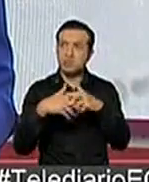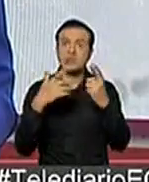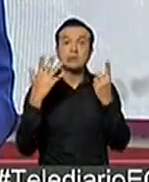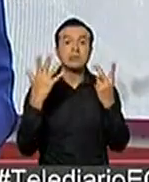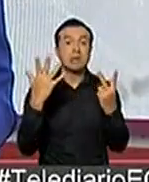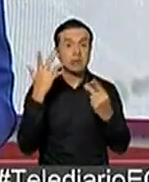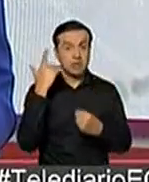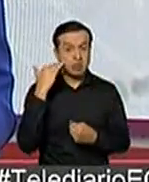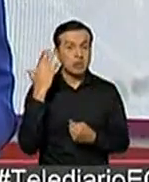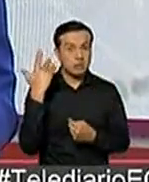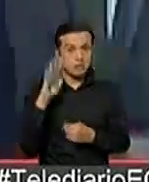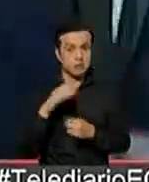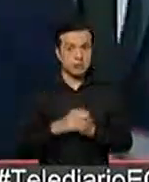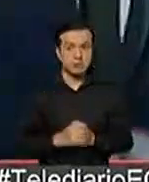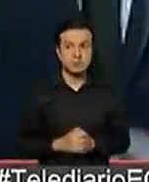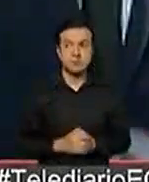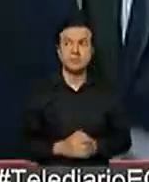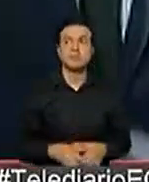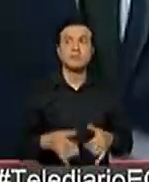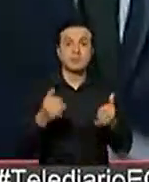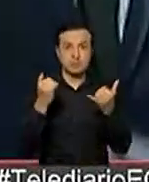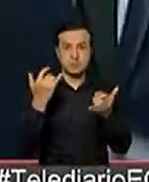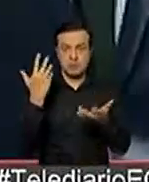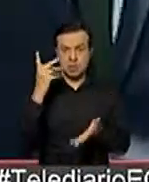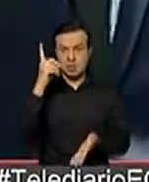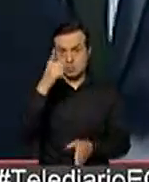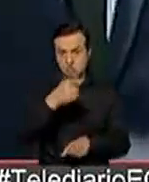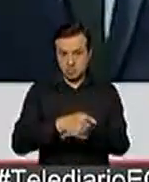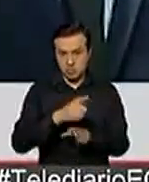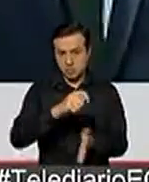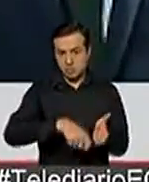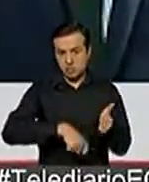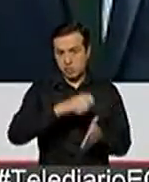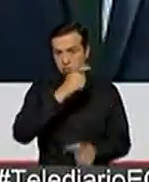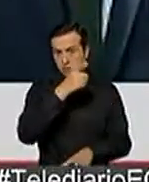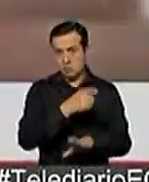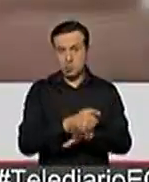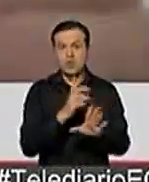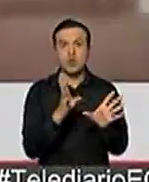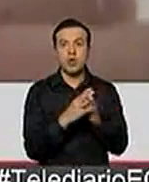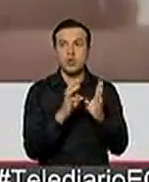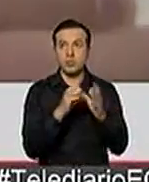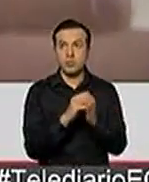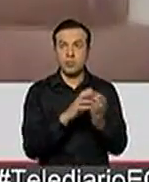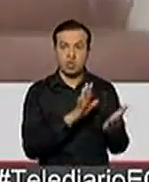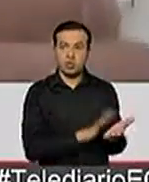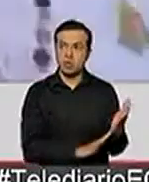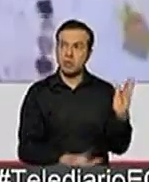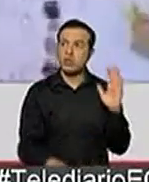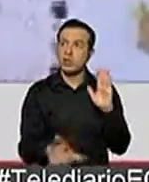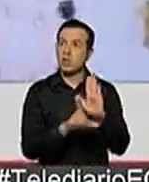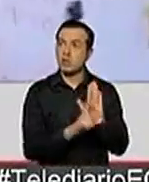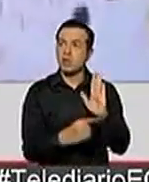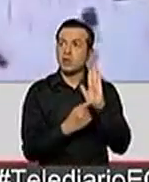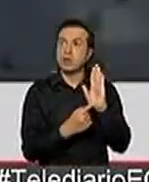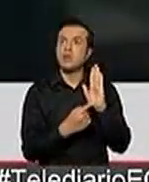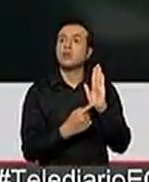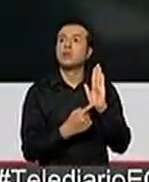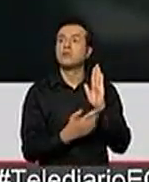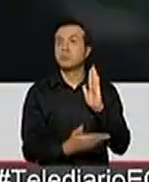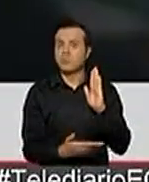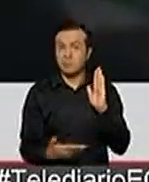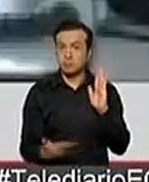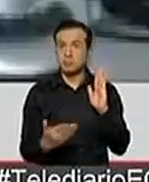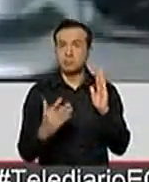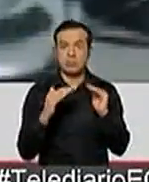séptimo día. Hoy he firmado y enviado al Congreso un proyecto de ley que crea un mecanismo